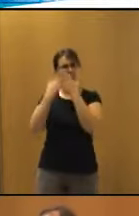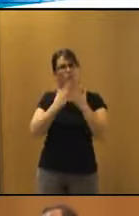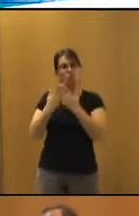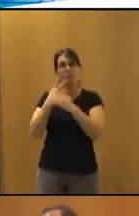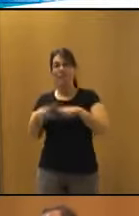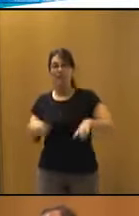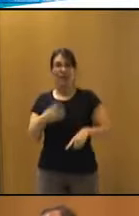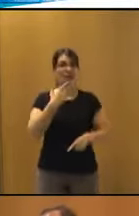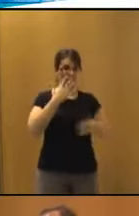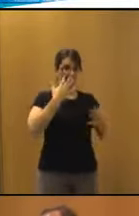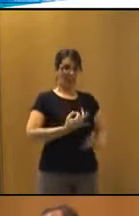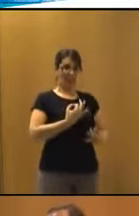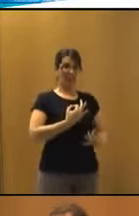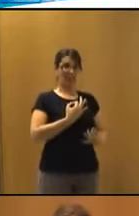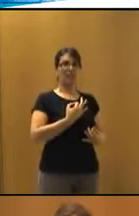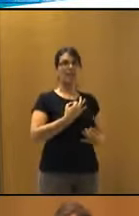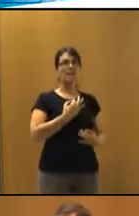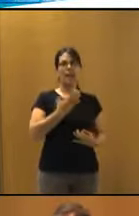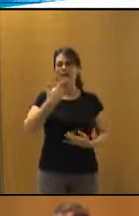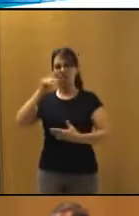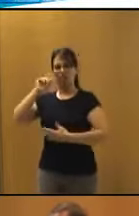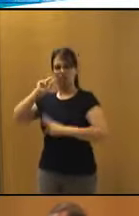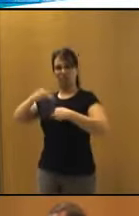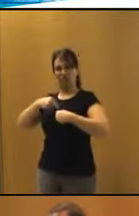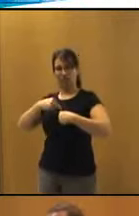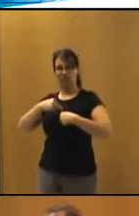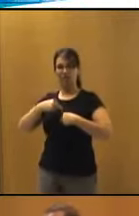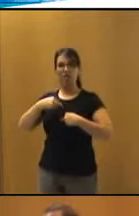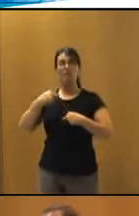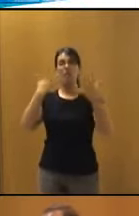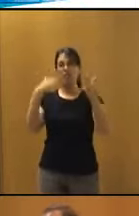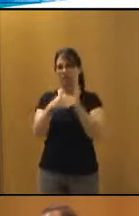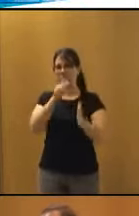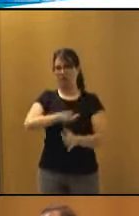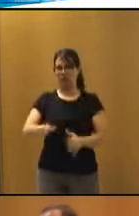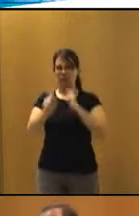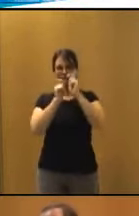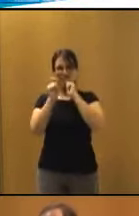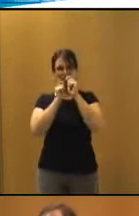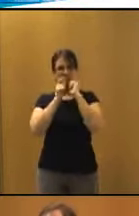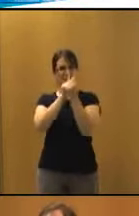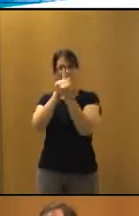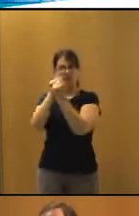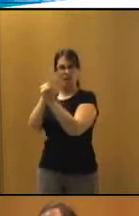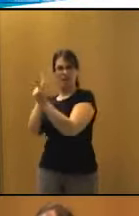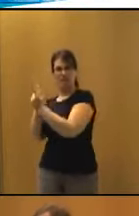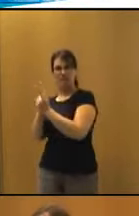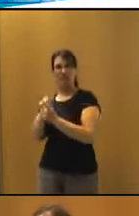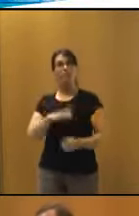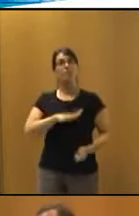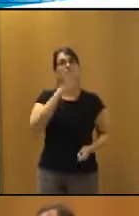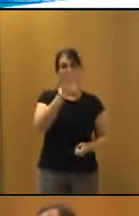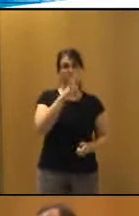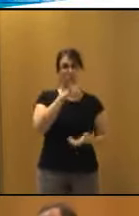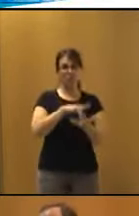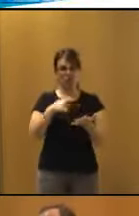diferencia entre la edad real y la edad percibida. Y entonces se ha entrevistado a 10.000 personas. Y es muy interesante ver que cuanto